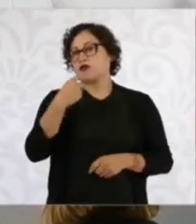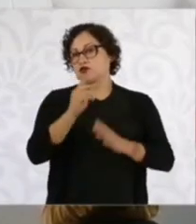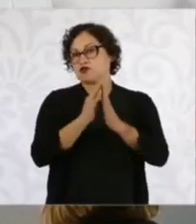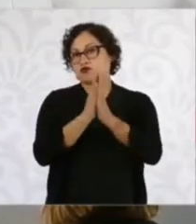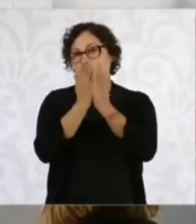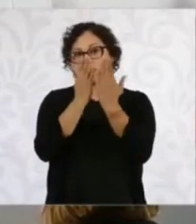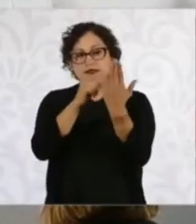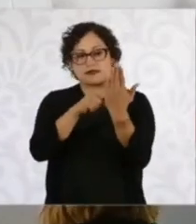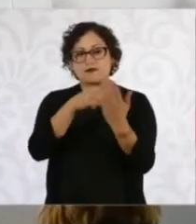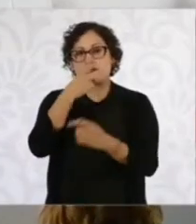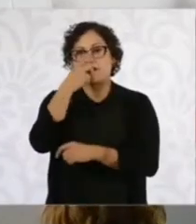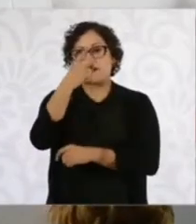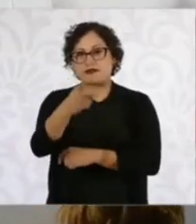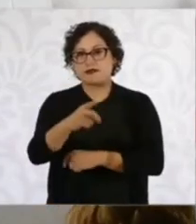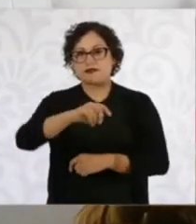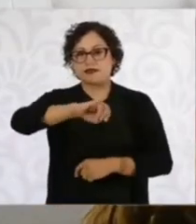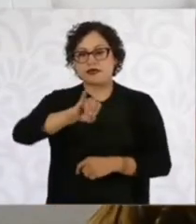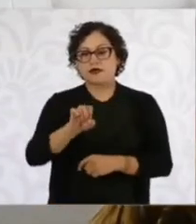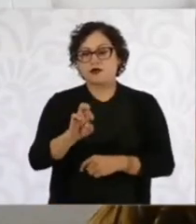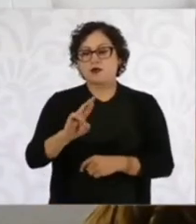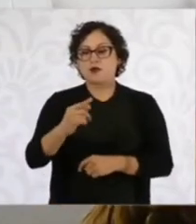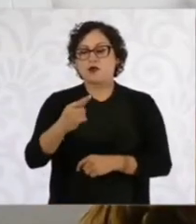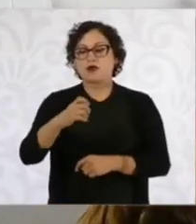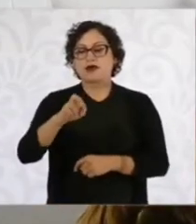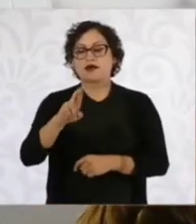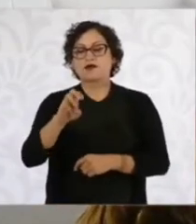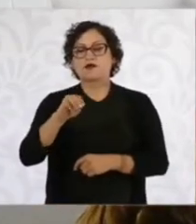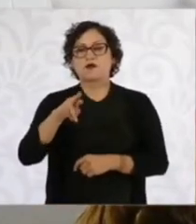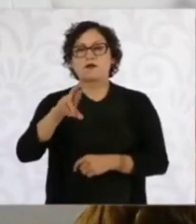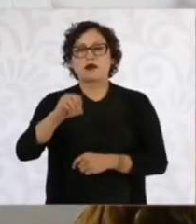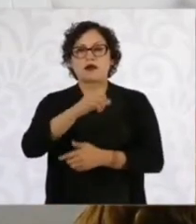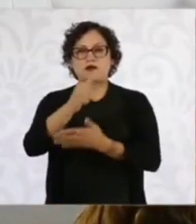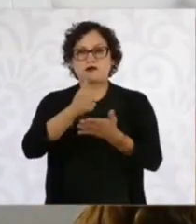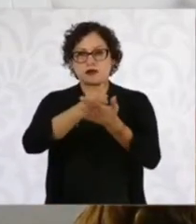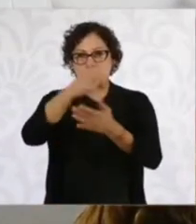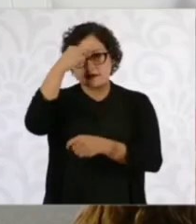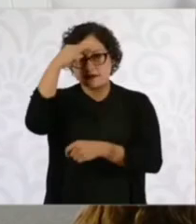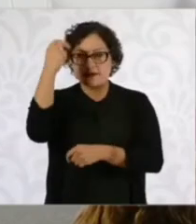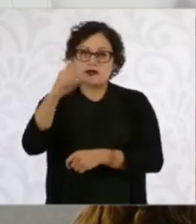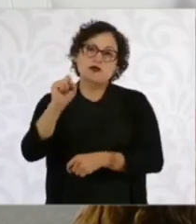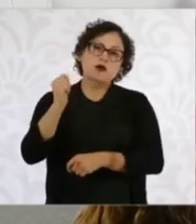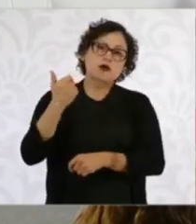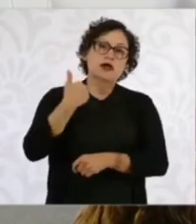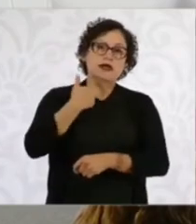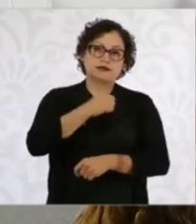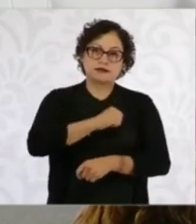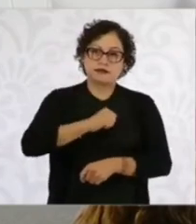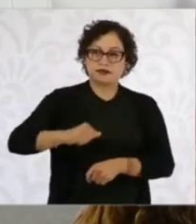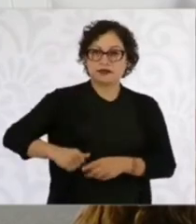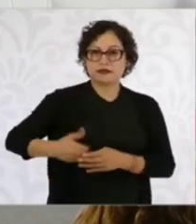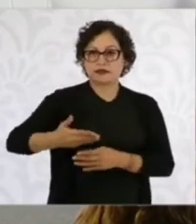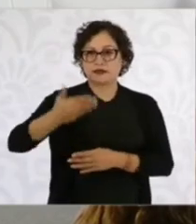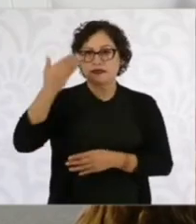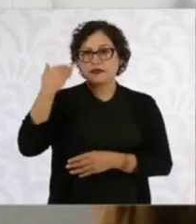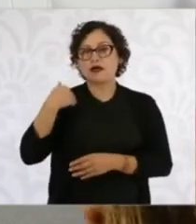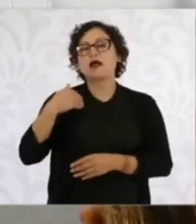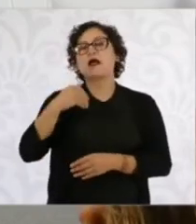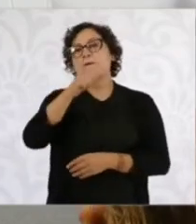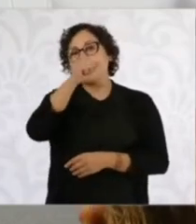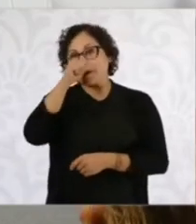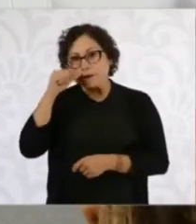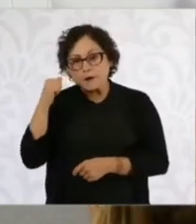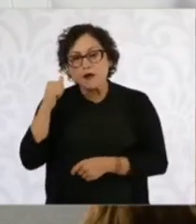dice: Jorge Romero, de la Ciudad de México, exdelegado en Benito Juárez, famoso por los casos de corrupción